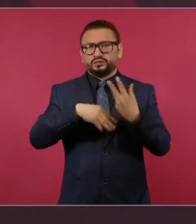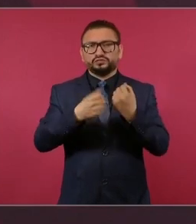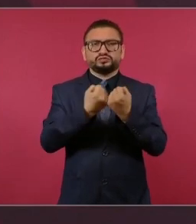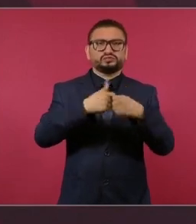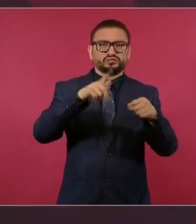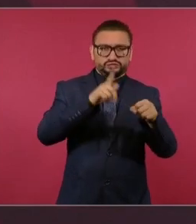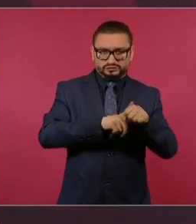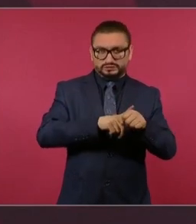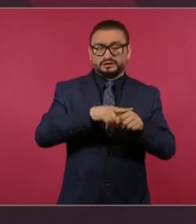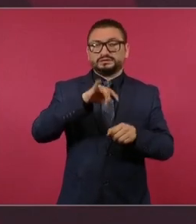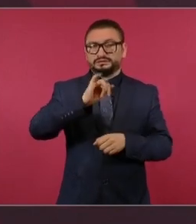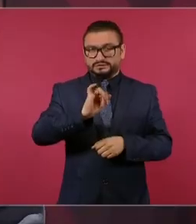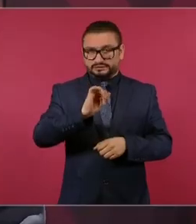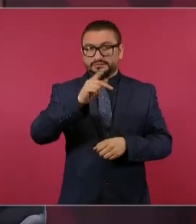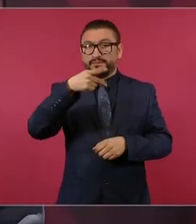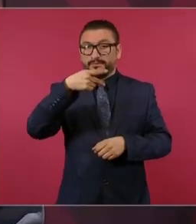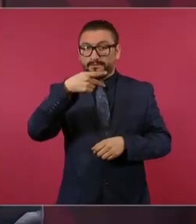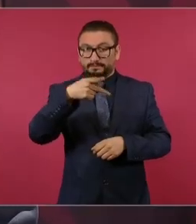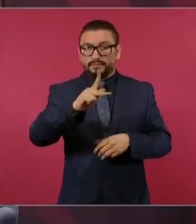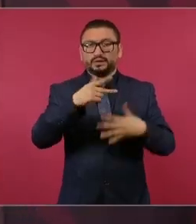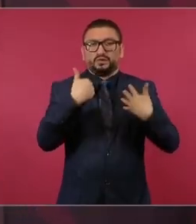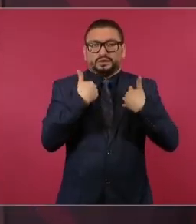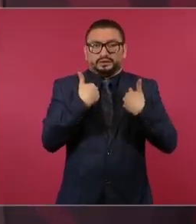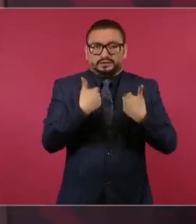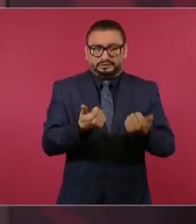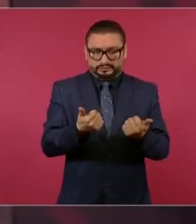social, pero que se entienda